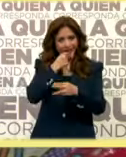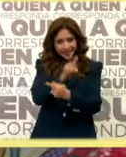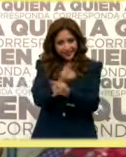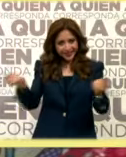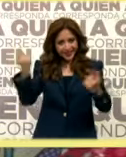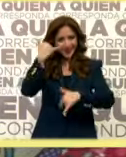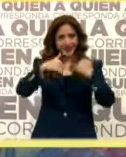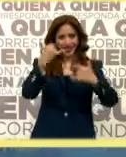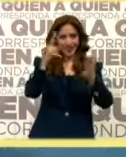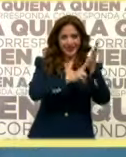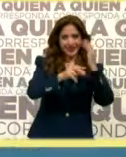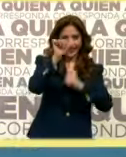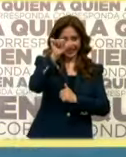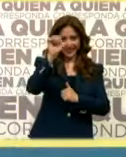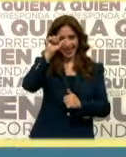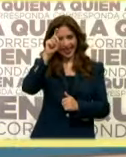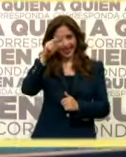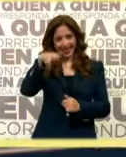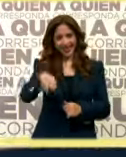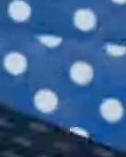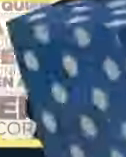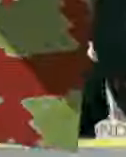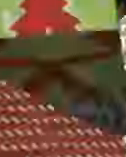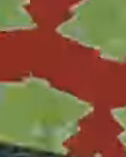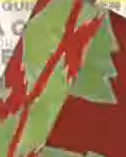Juguetón 2016, Adrián Castro.